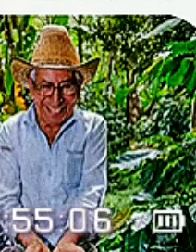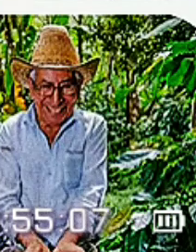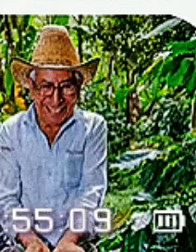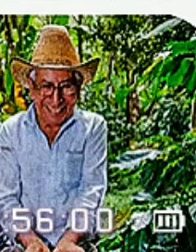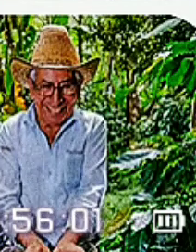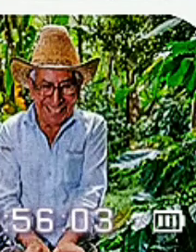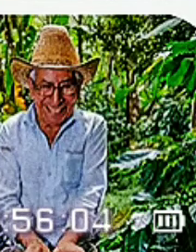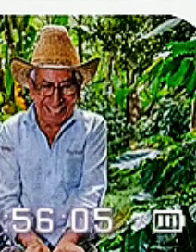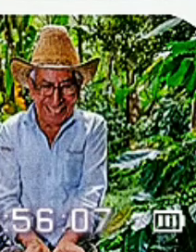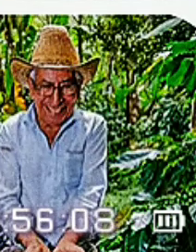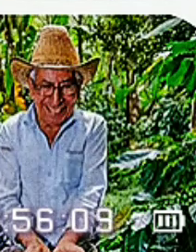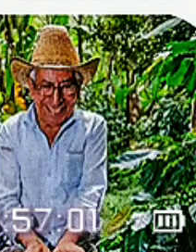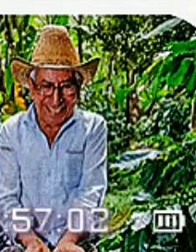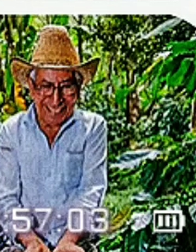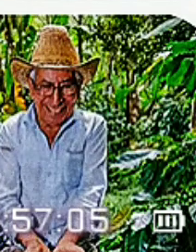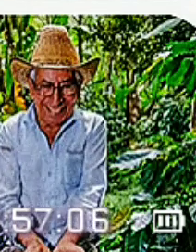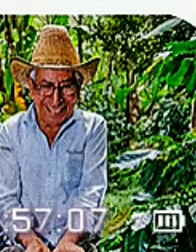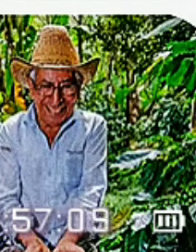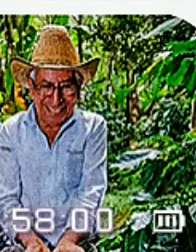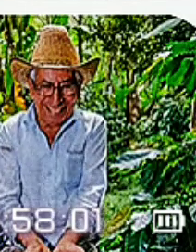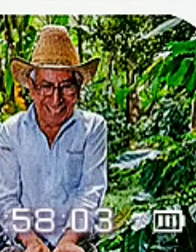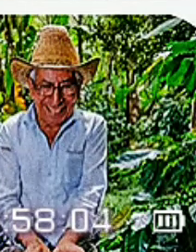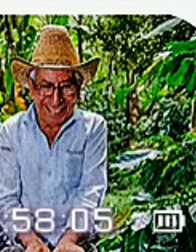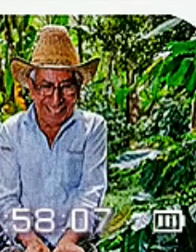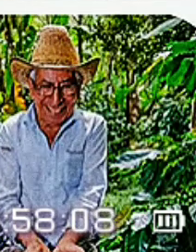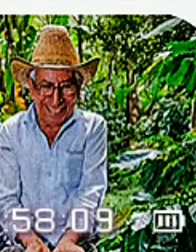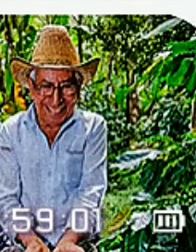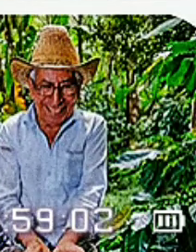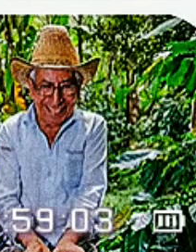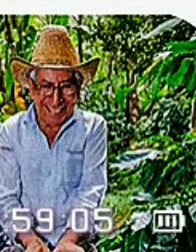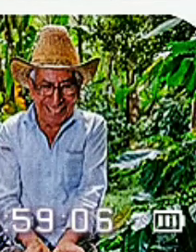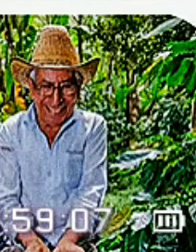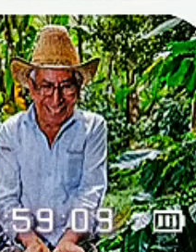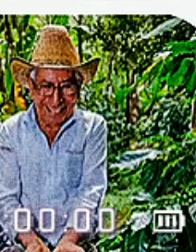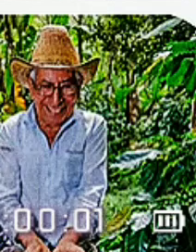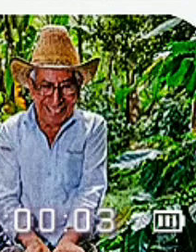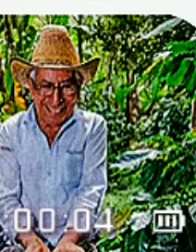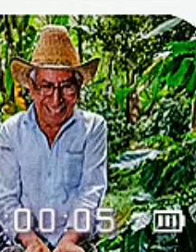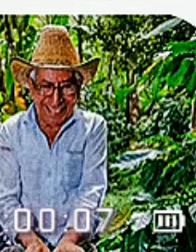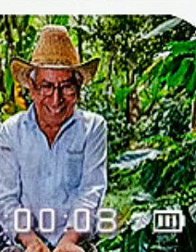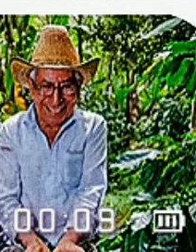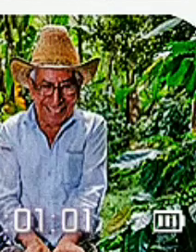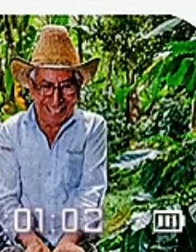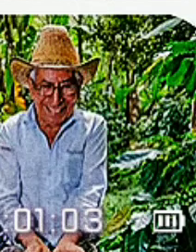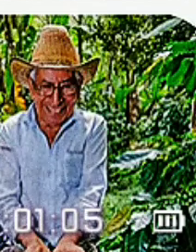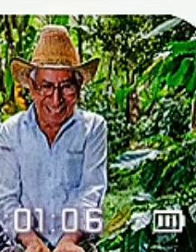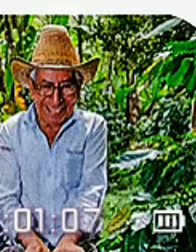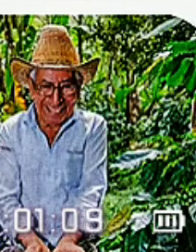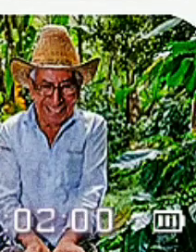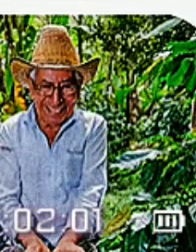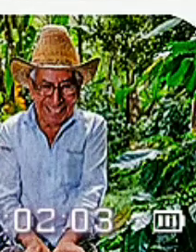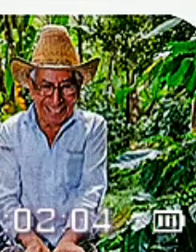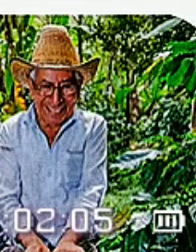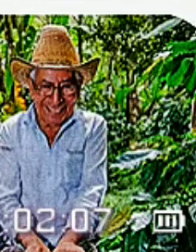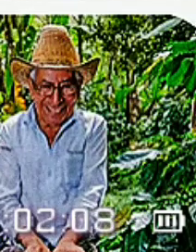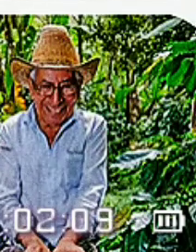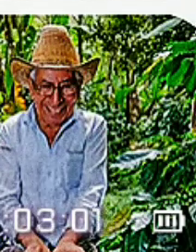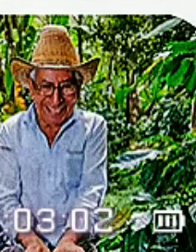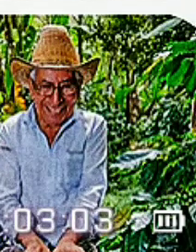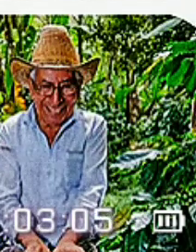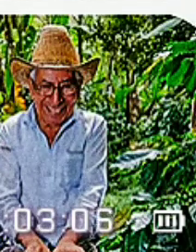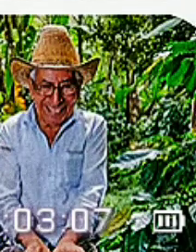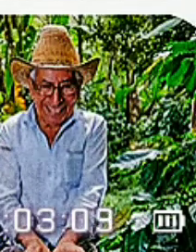tenemos como gobierno, cómo podemos organizarnos para alcanzarlas de manera más eficiente y más